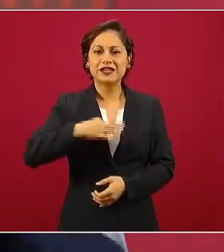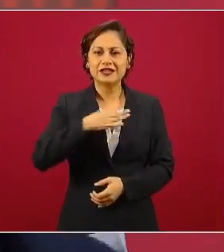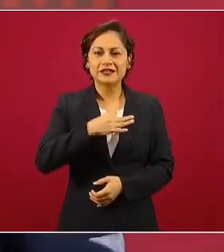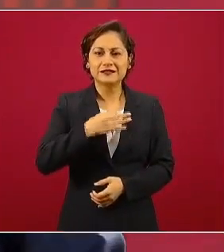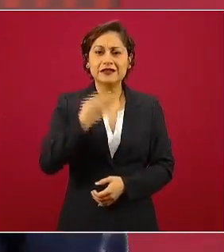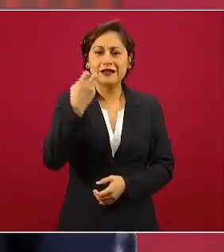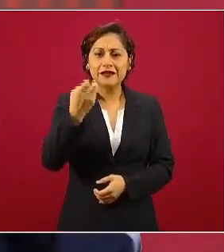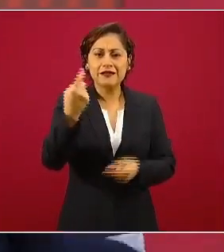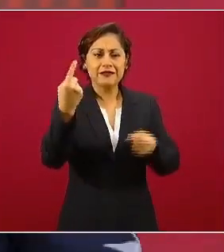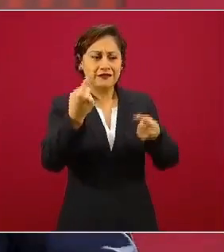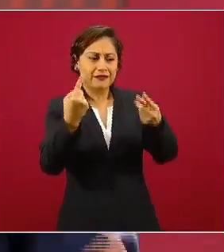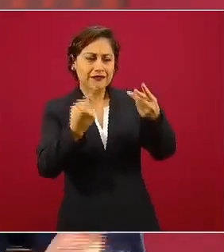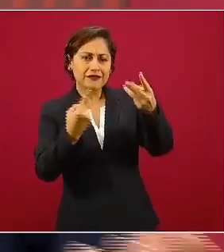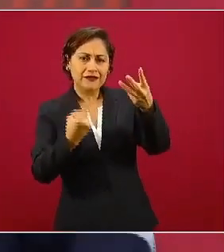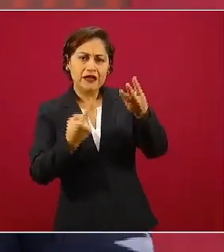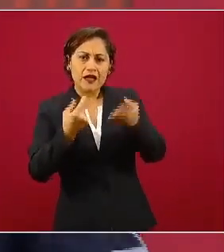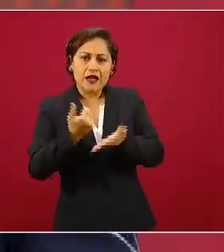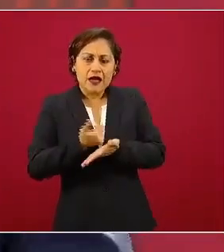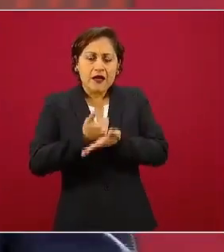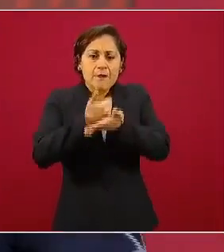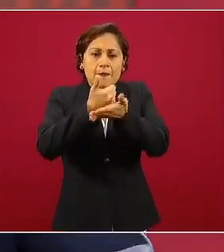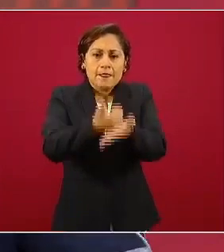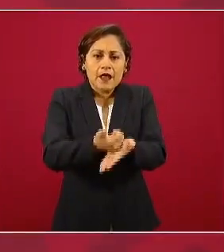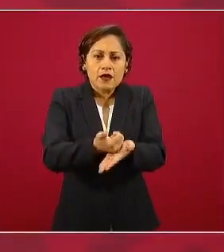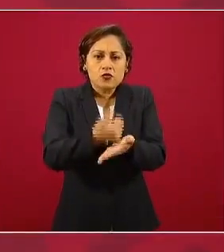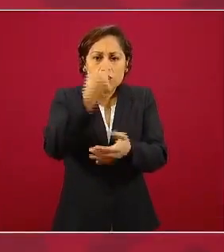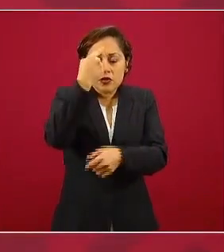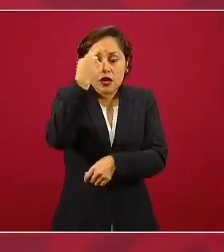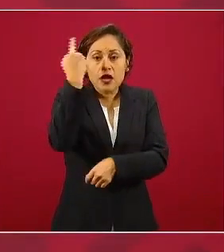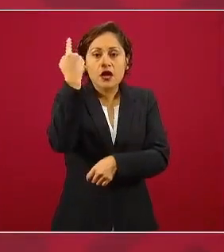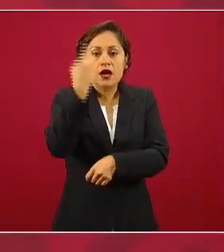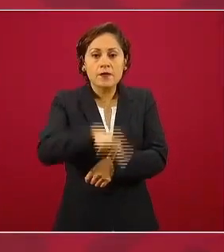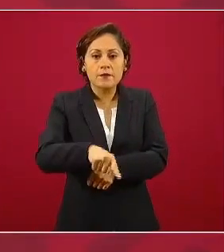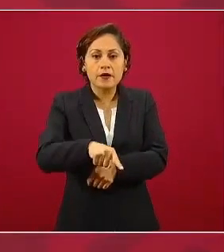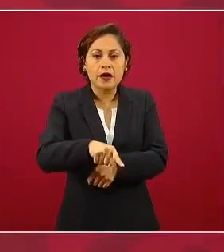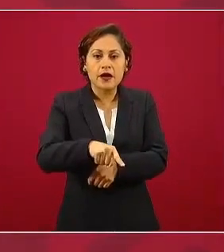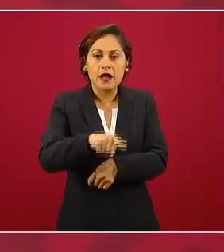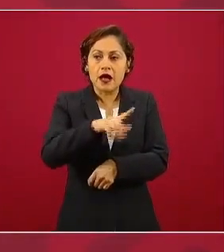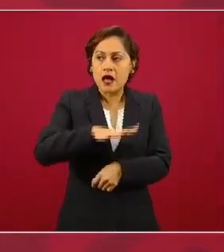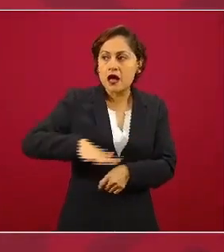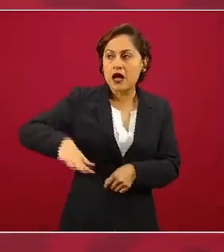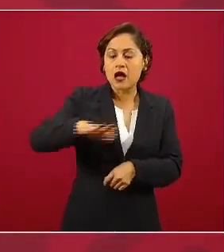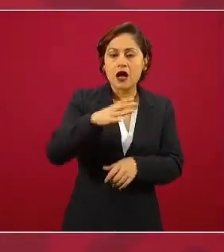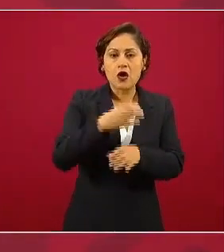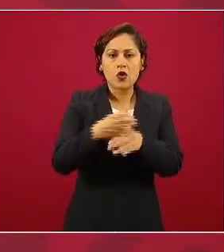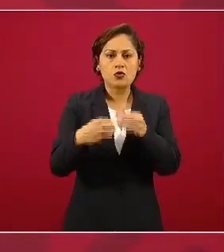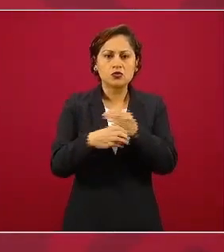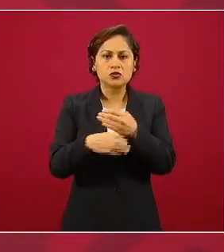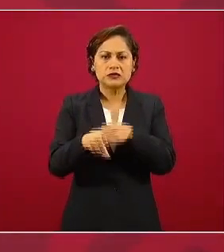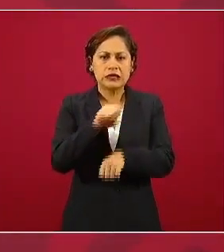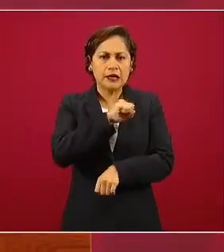Todo eso ayuda para enfrentar cualquier mal.